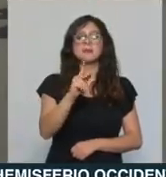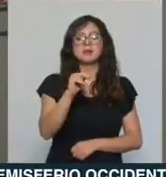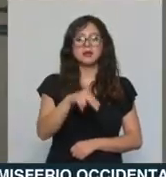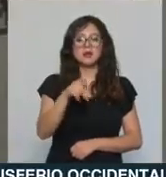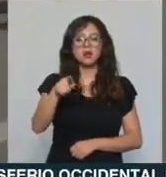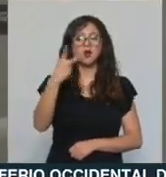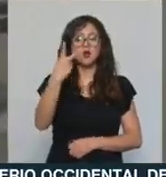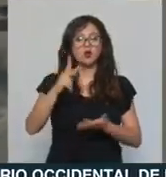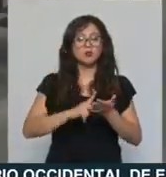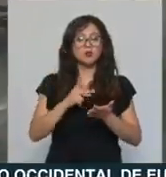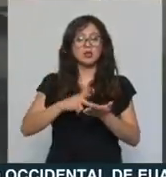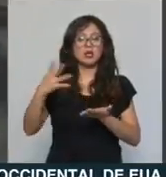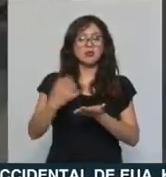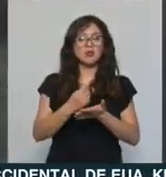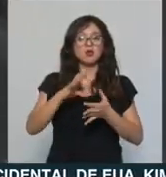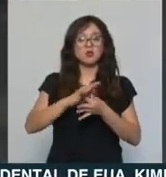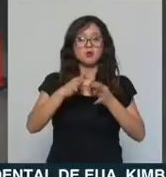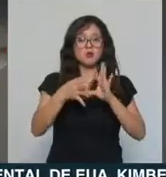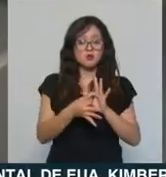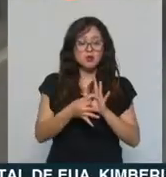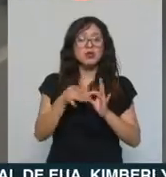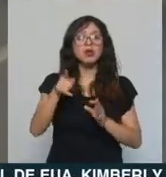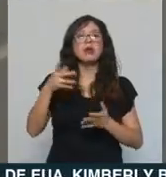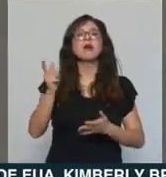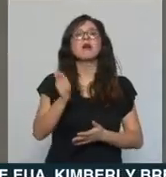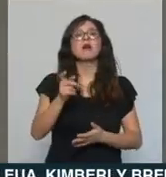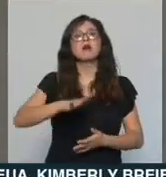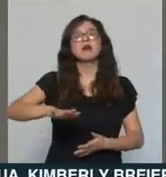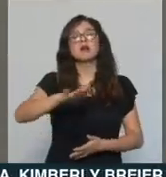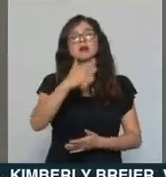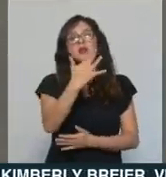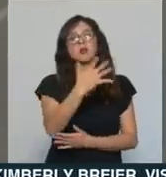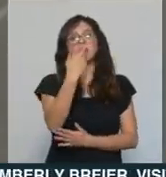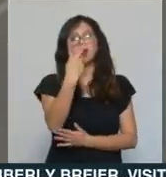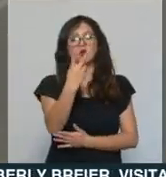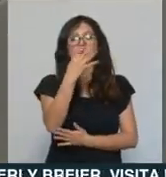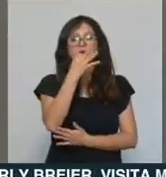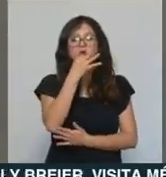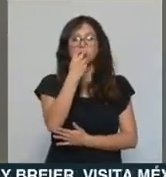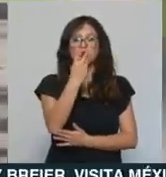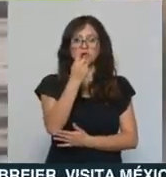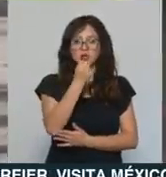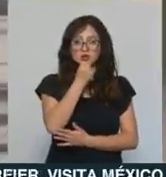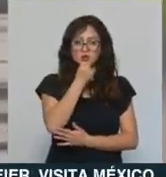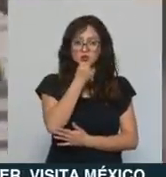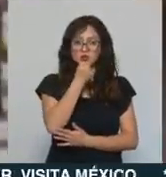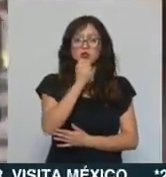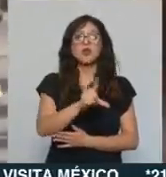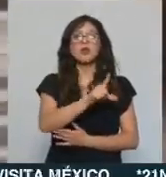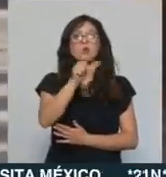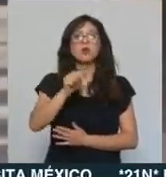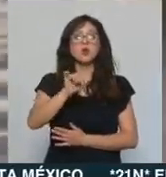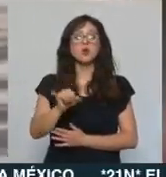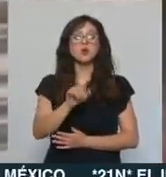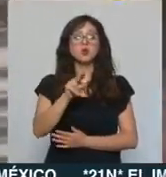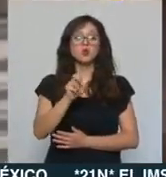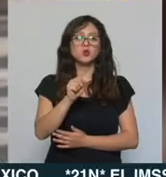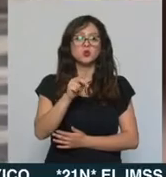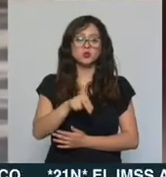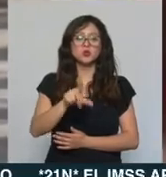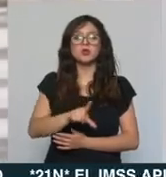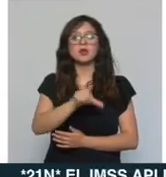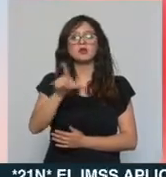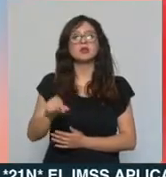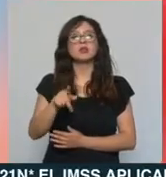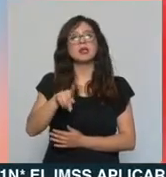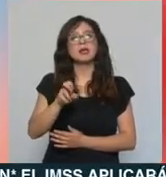campeón olímpico y mundial Alistair Brownlee fue el ganador con crono de 52 minutos y 2 segundos, seguido de Justus Nieschlag y Kevin